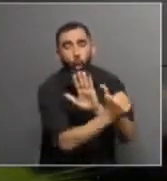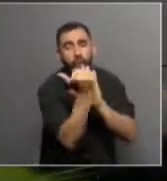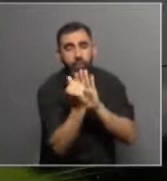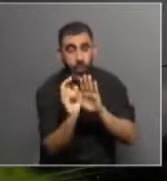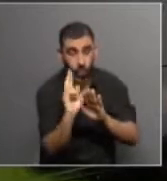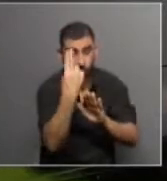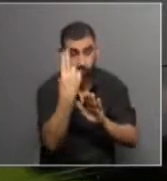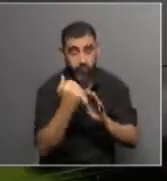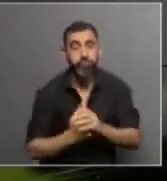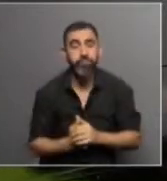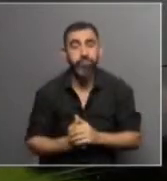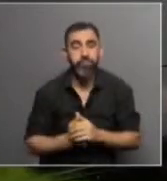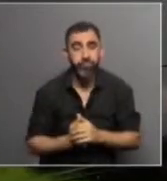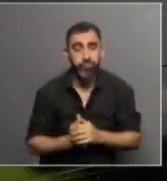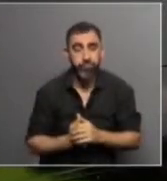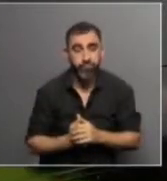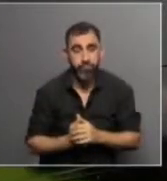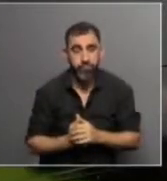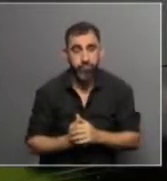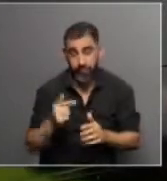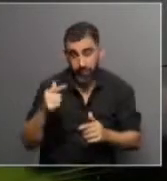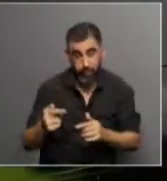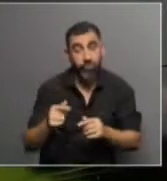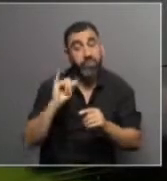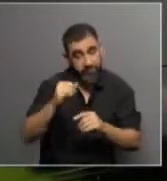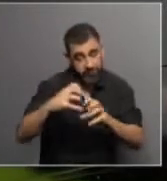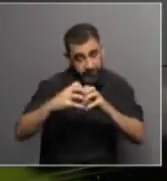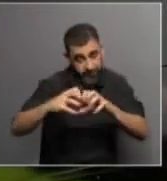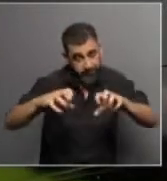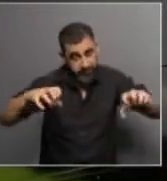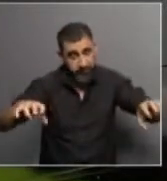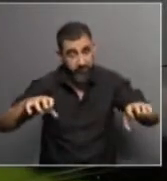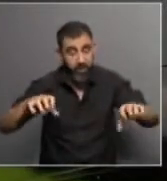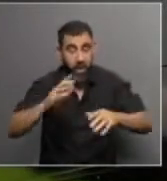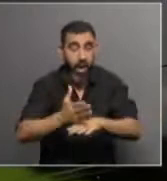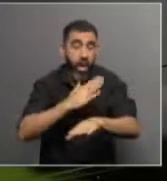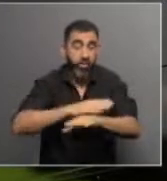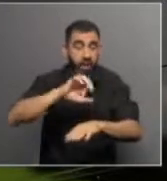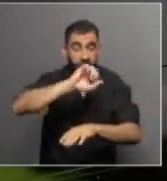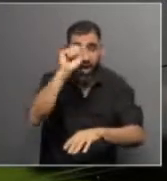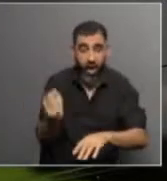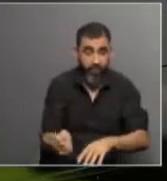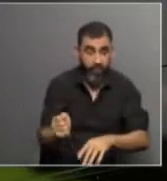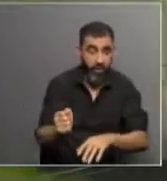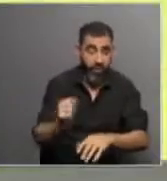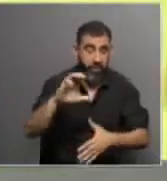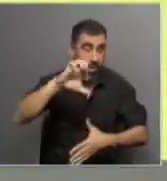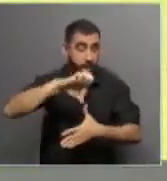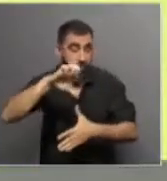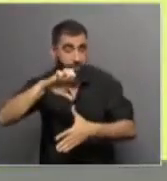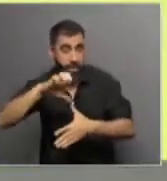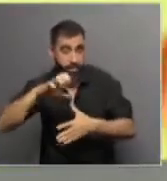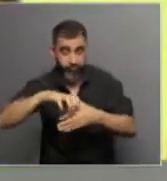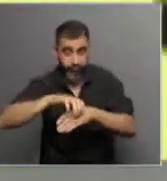que como tú bien decías, son producto de esa fragmentación continental de lo que fue ese continente de Gondwana,